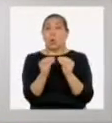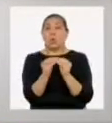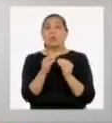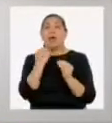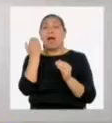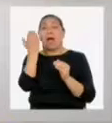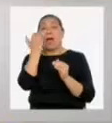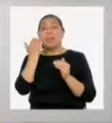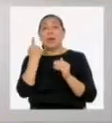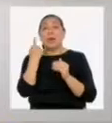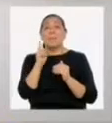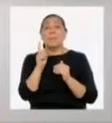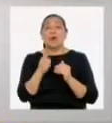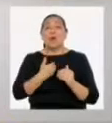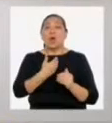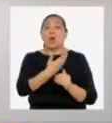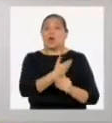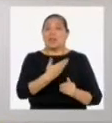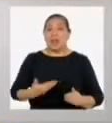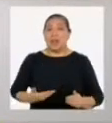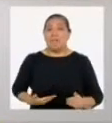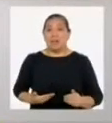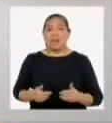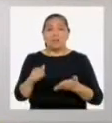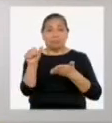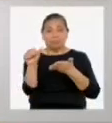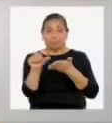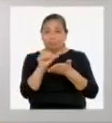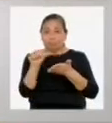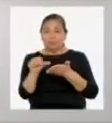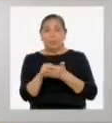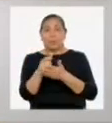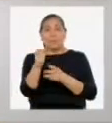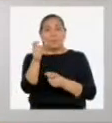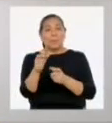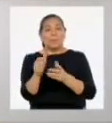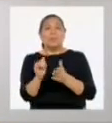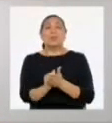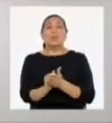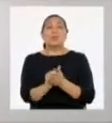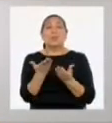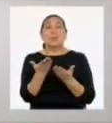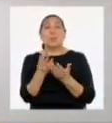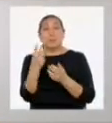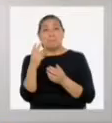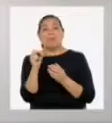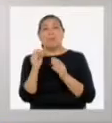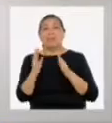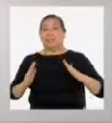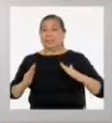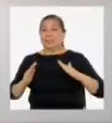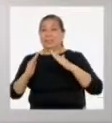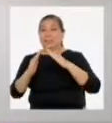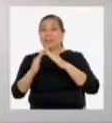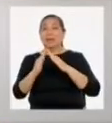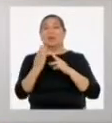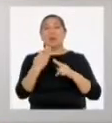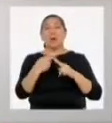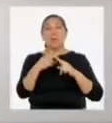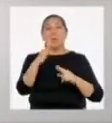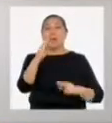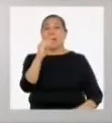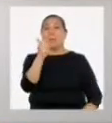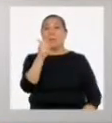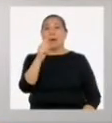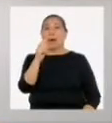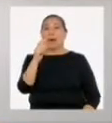conjuntos piramidales para los gobernantes, artesanos y funcionarios, como las 20 pirámides de Batán Grande